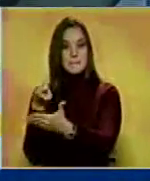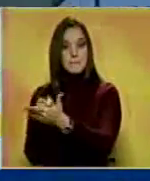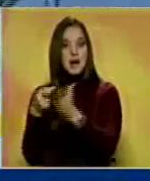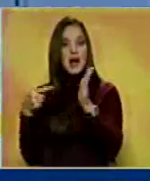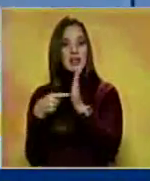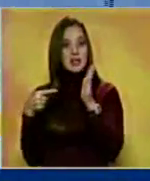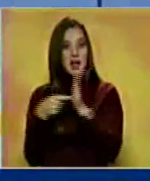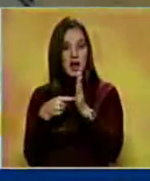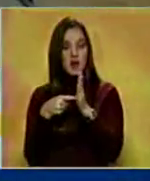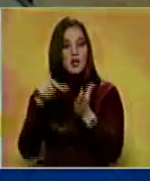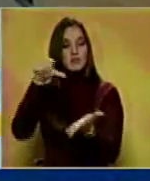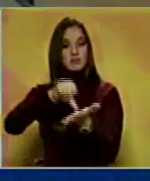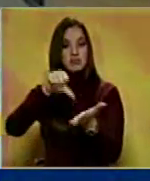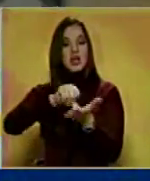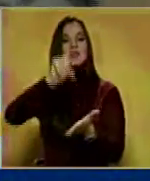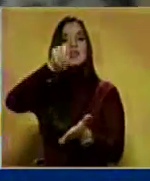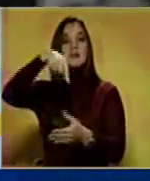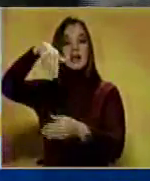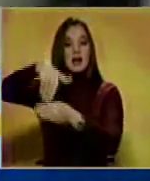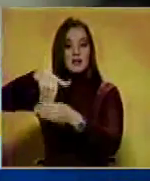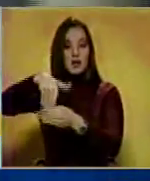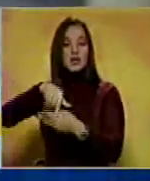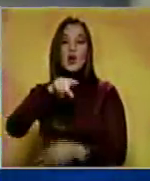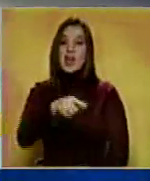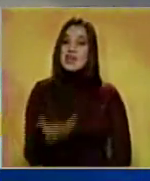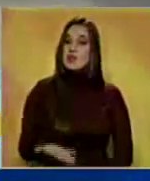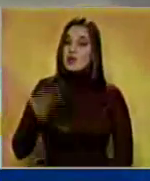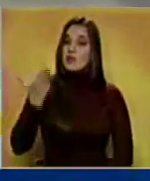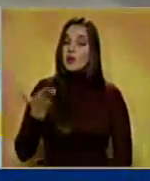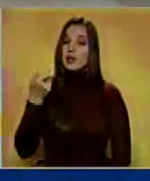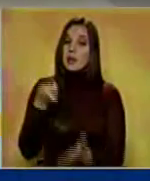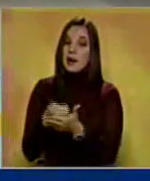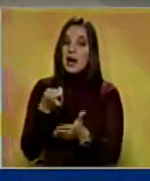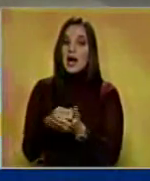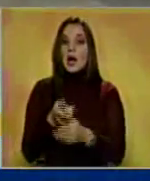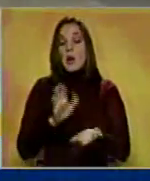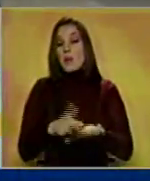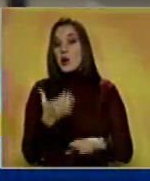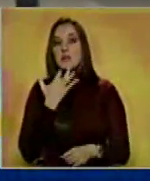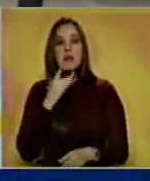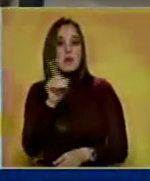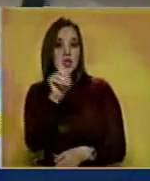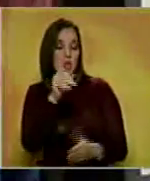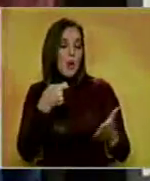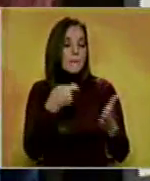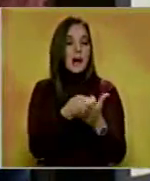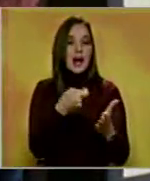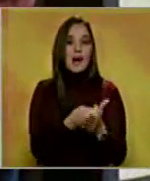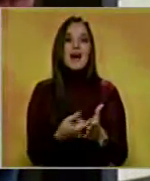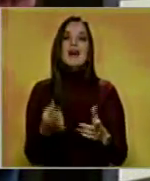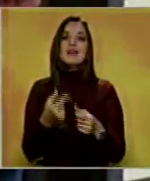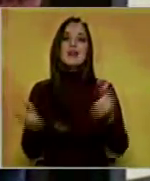fondo monetario internacional un paso clave para que evitarán que el país heleno entre nuevamente en default